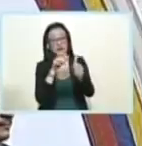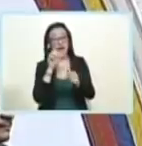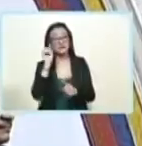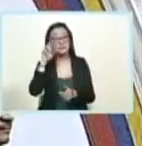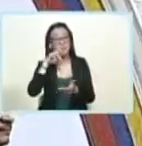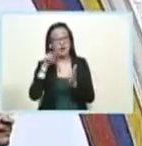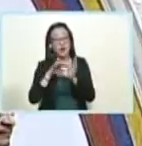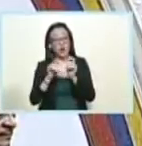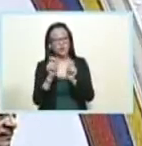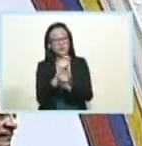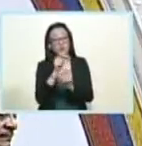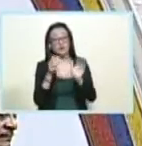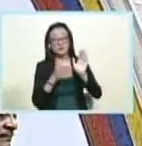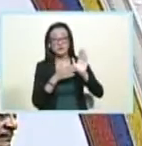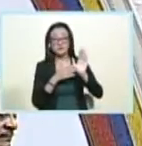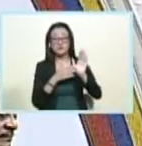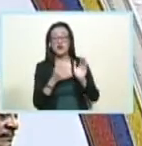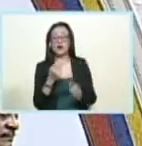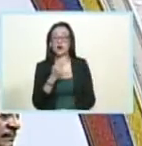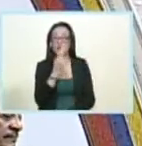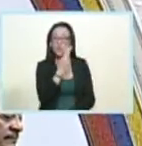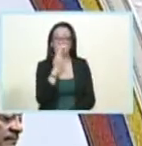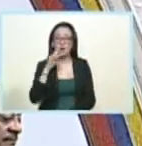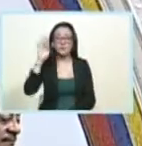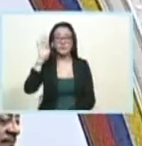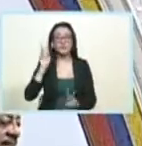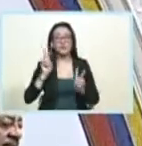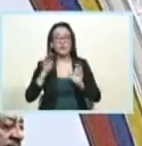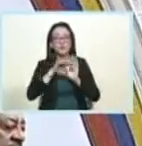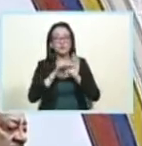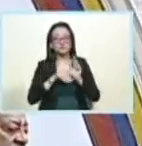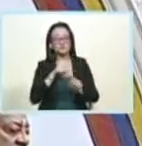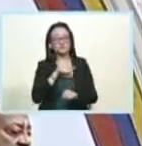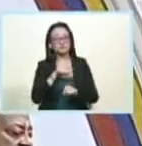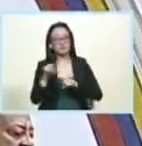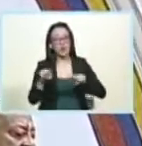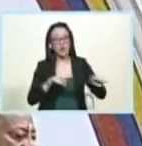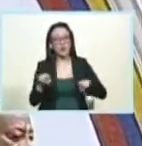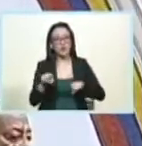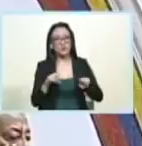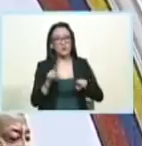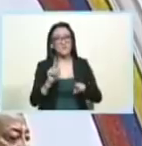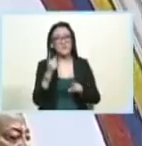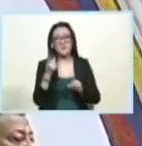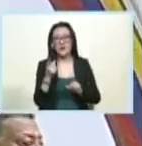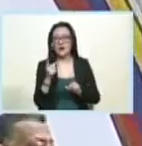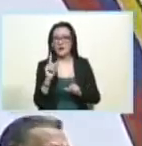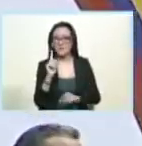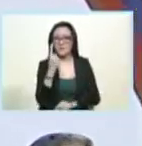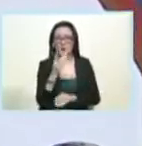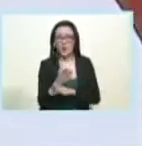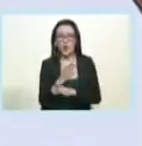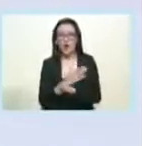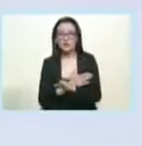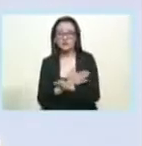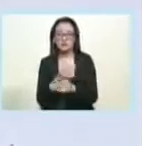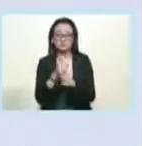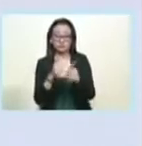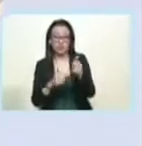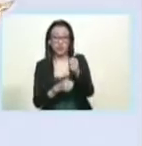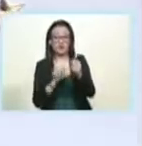Nacional Constituyente y a prestar juramento para su nuevo mandato, primero que antes que nada, ante la Asamblea